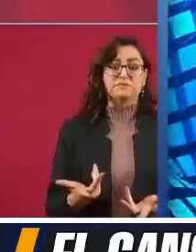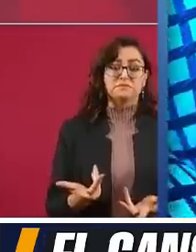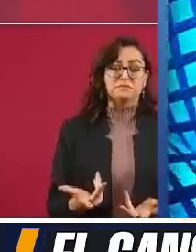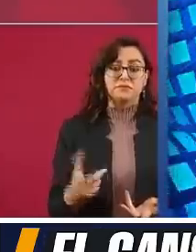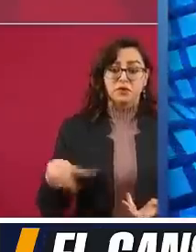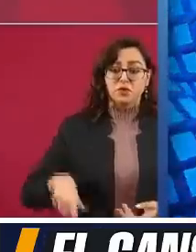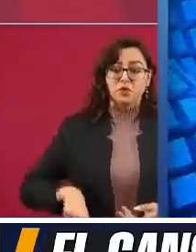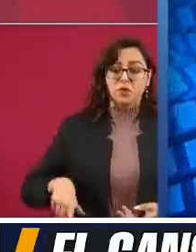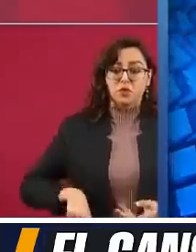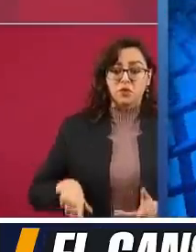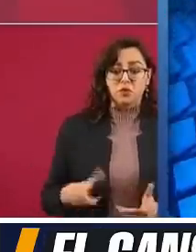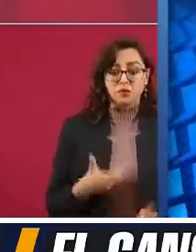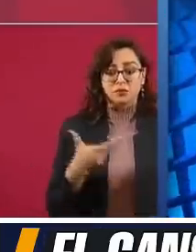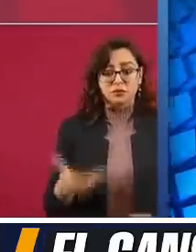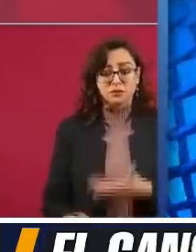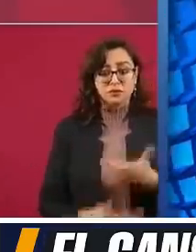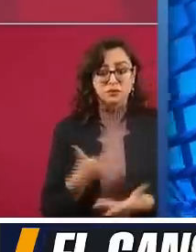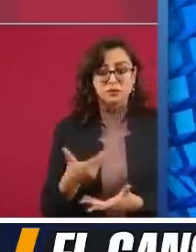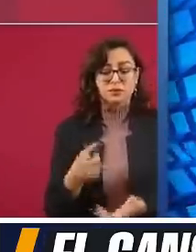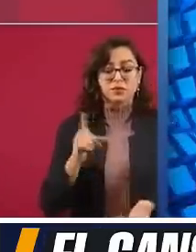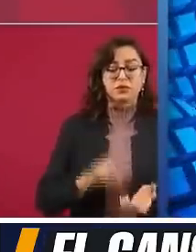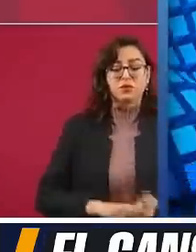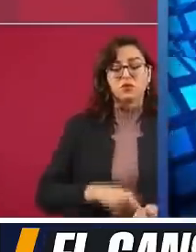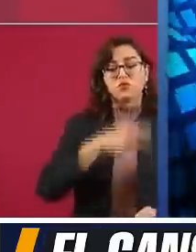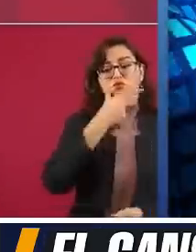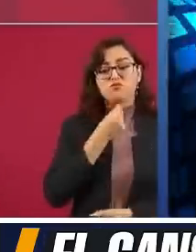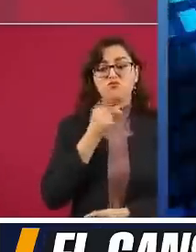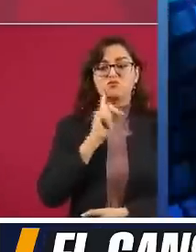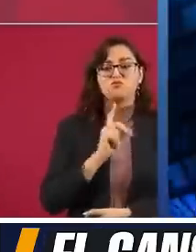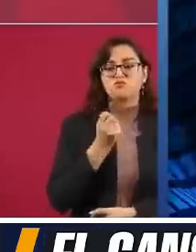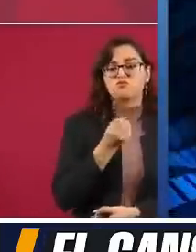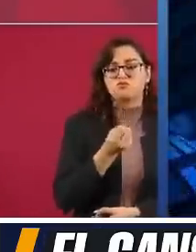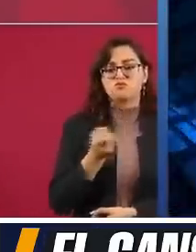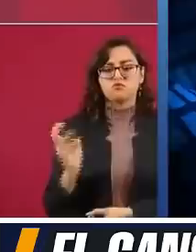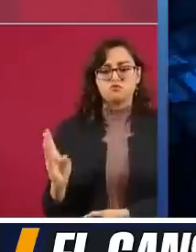el servicio público a hombres y mujeres